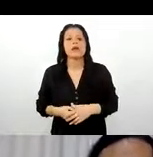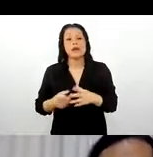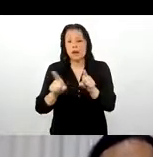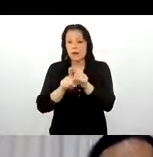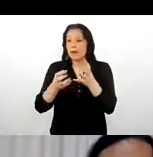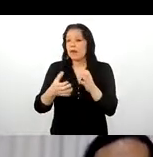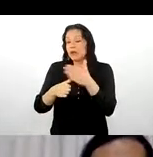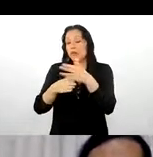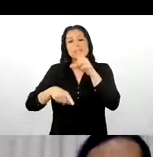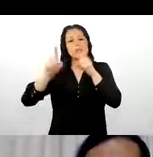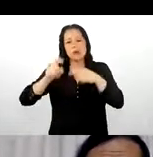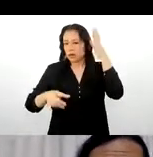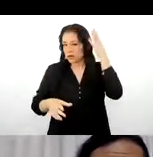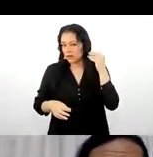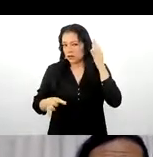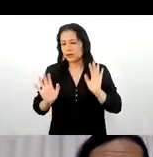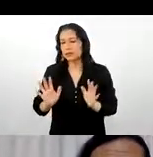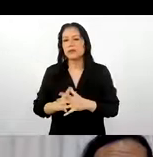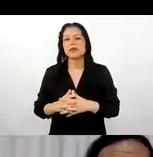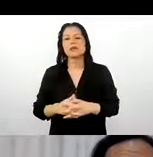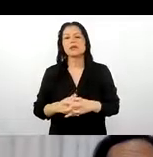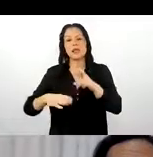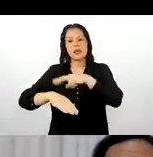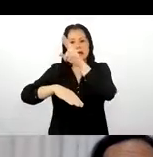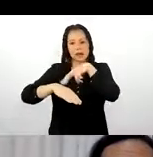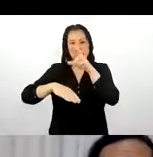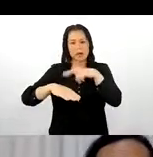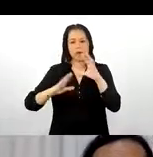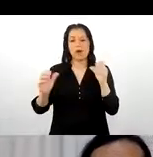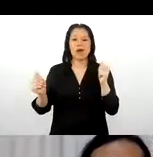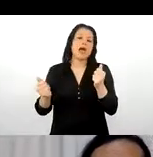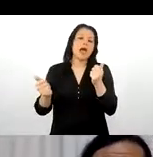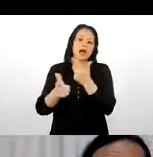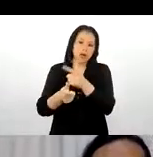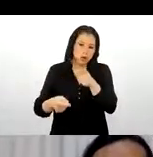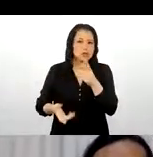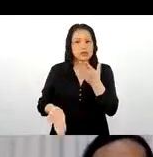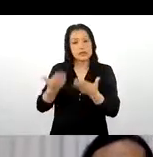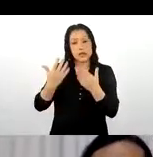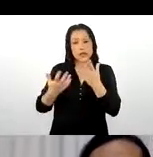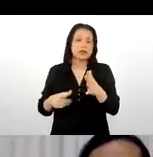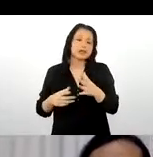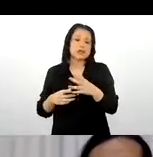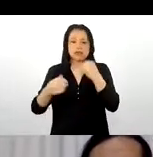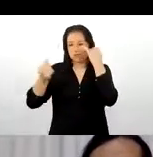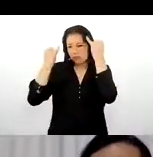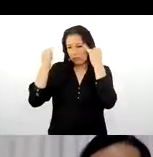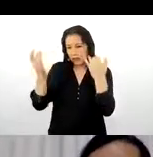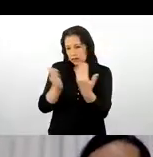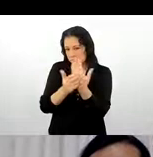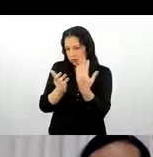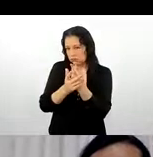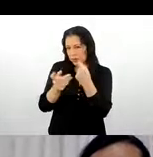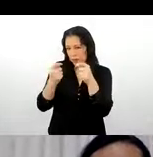algunas experiencias de la región Ayacucho, que si bien todavía son iniciativas que están que